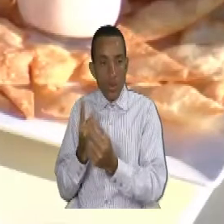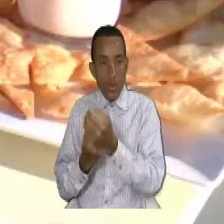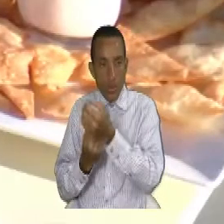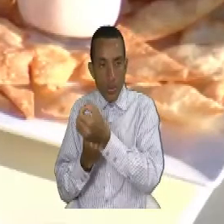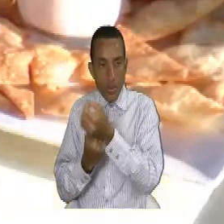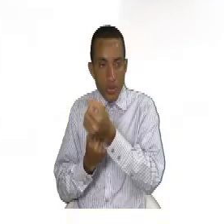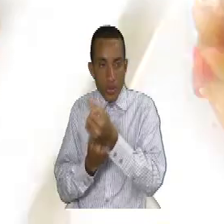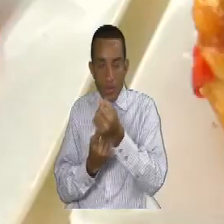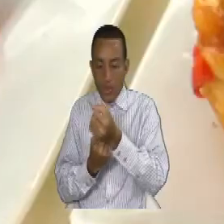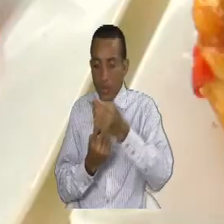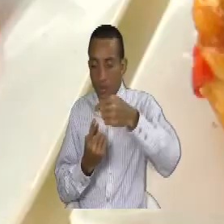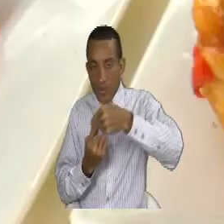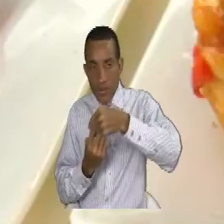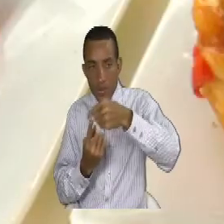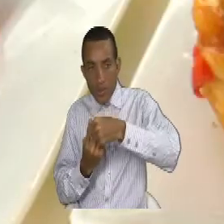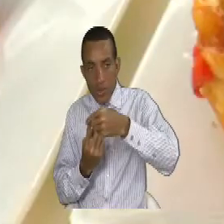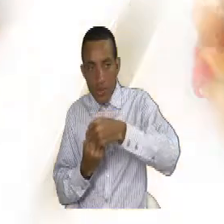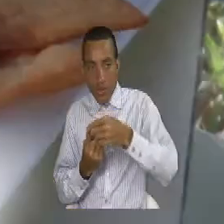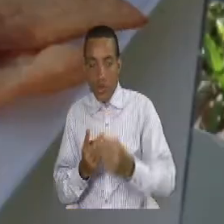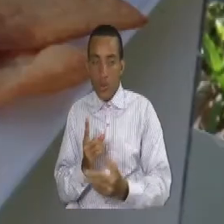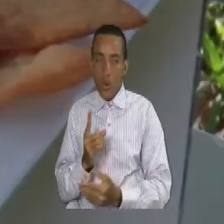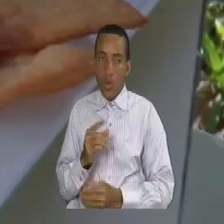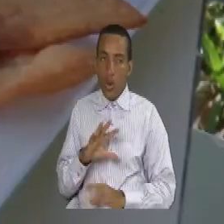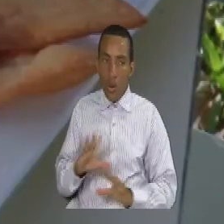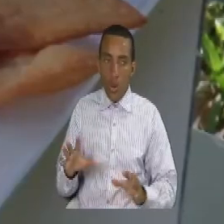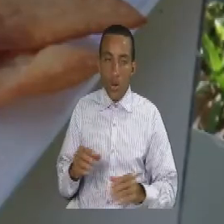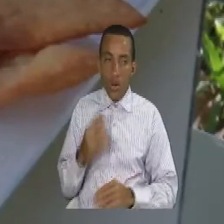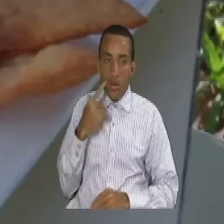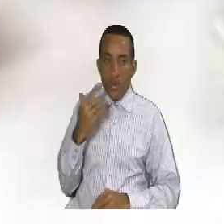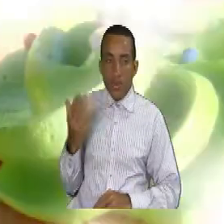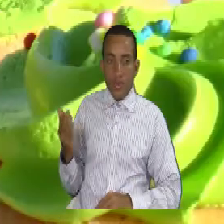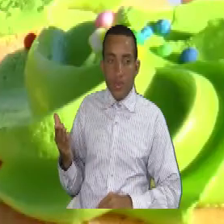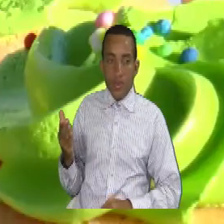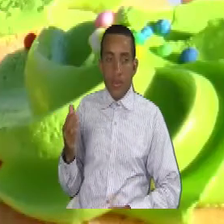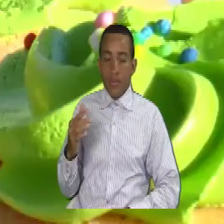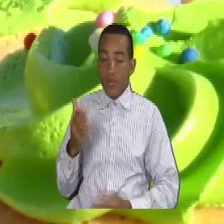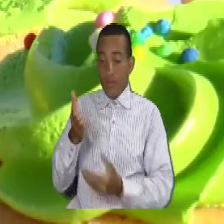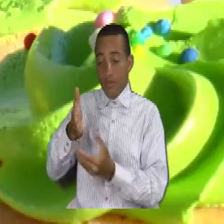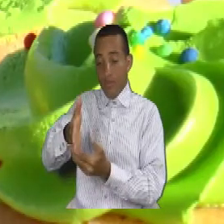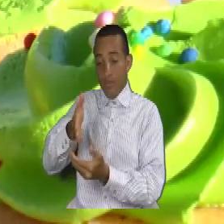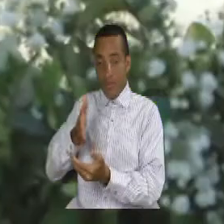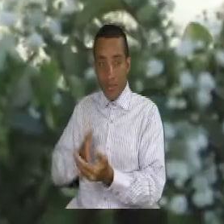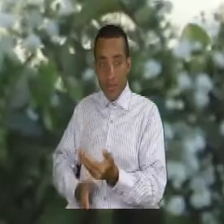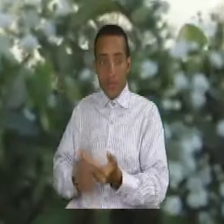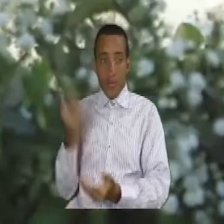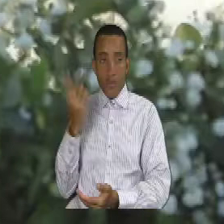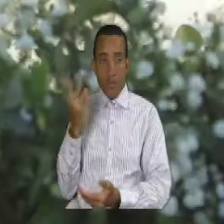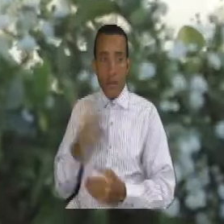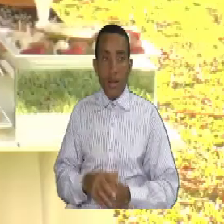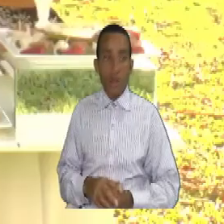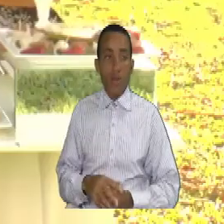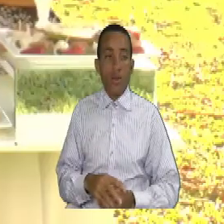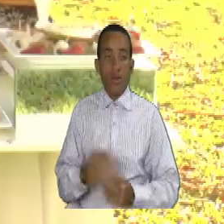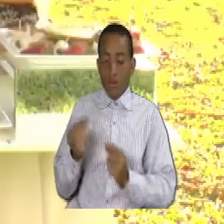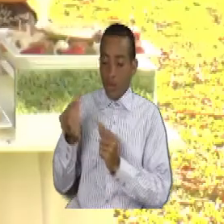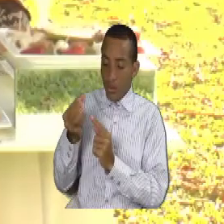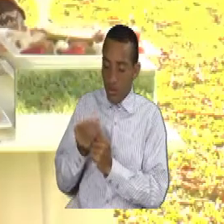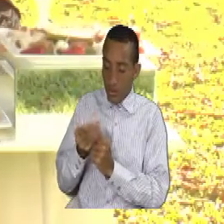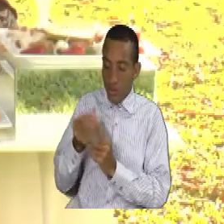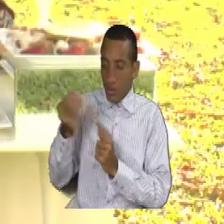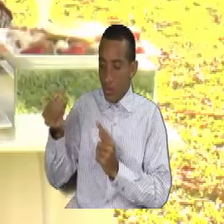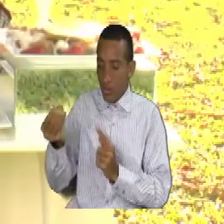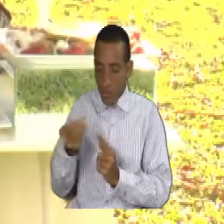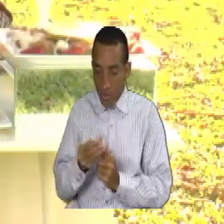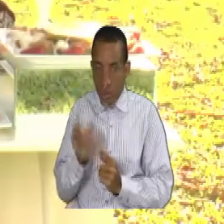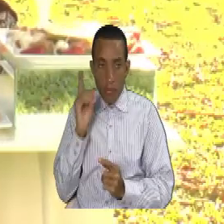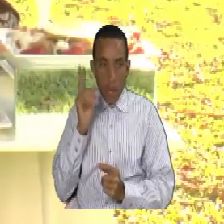atún y de champiñones en canasta de plátano verde. También unos pinchos caprés y unos cupcakes. Bueno, todo se